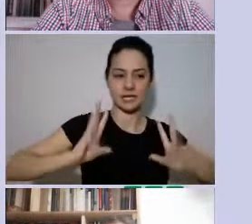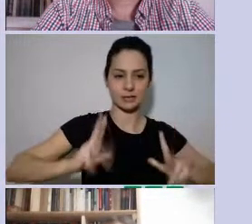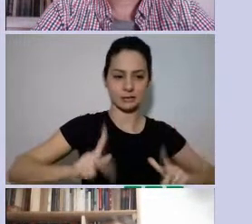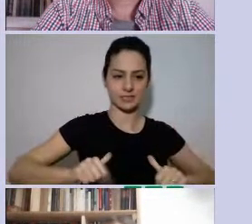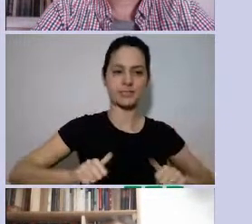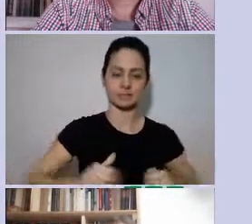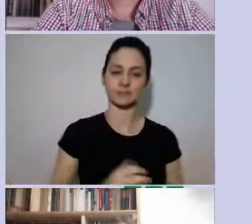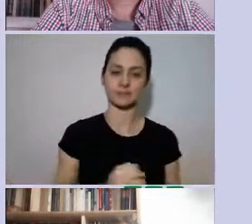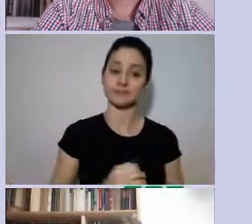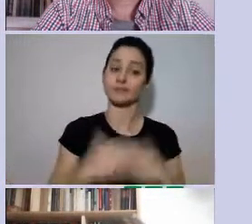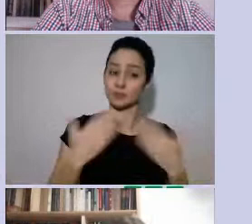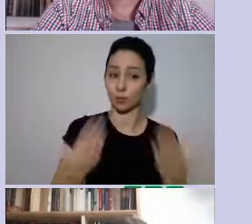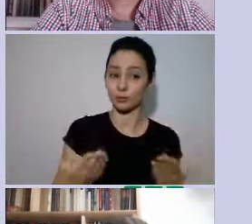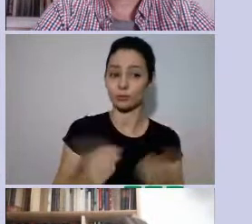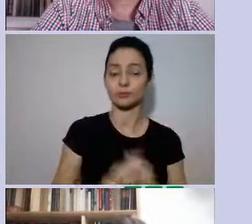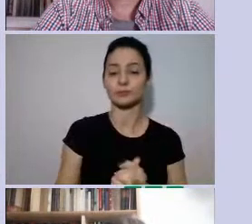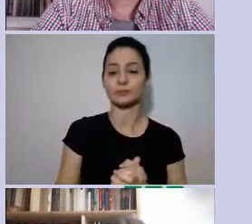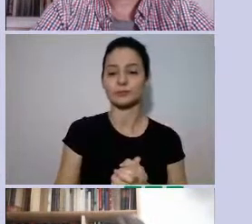Entonces,